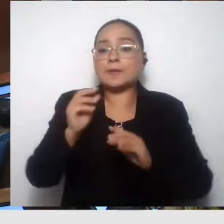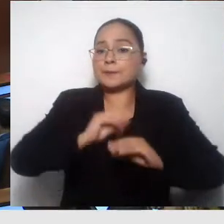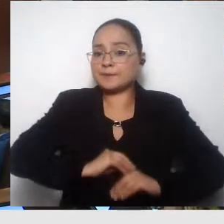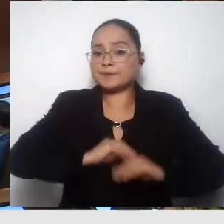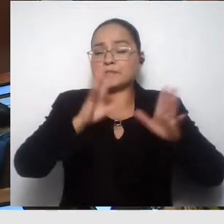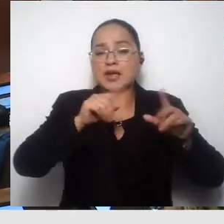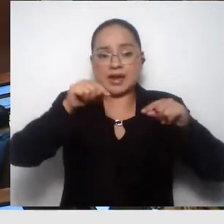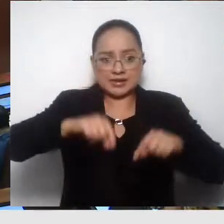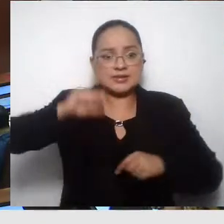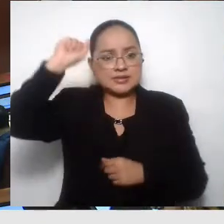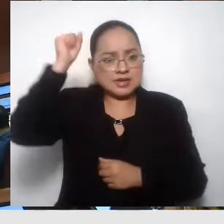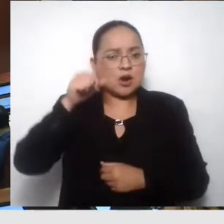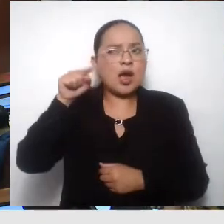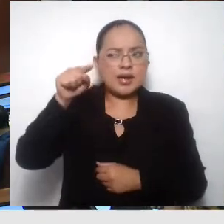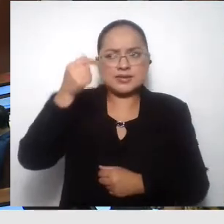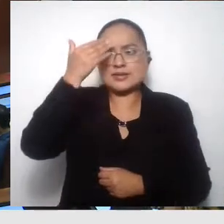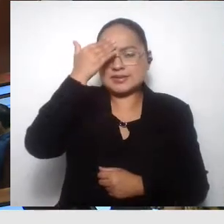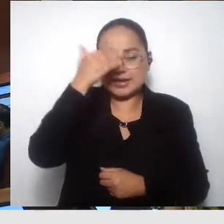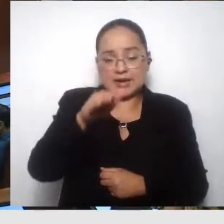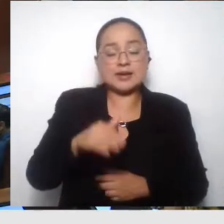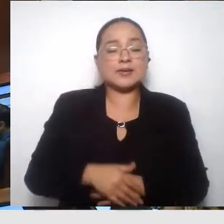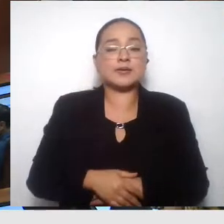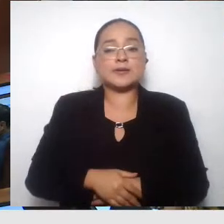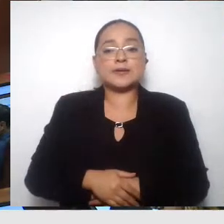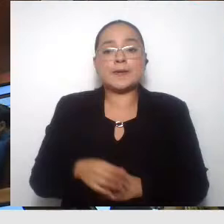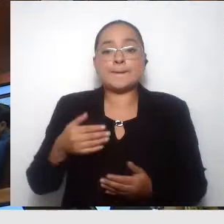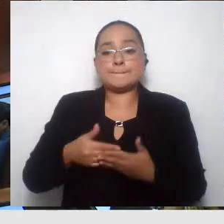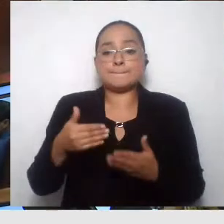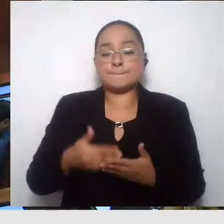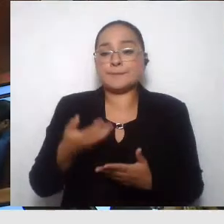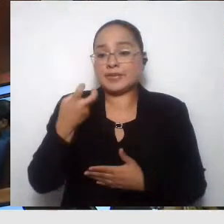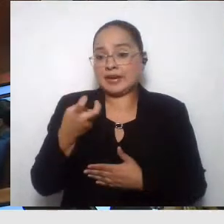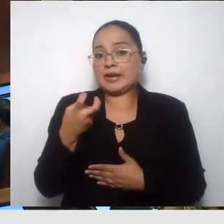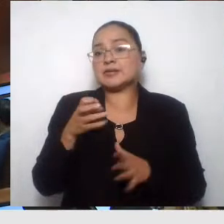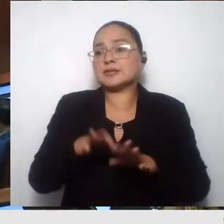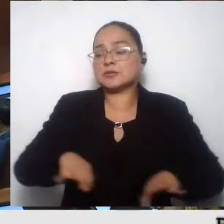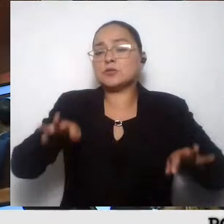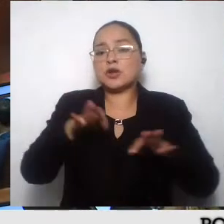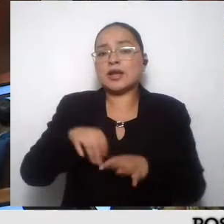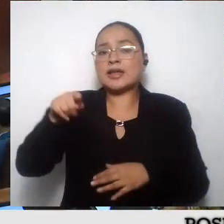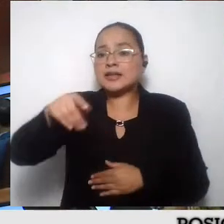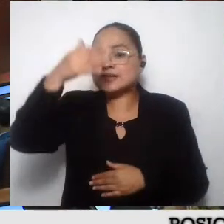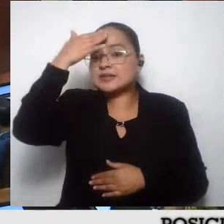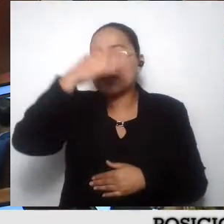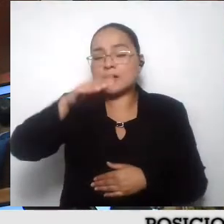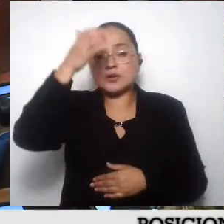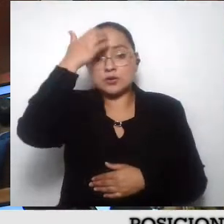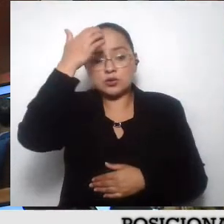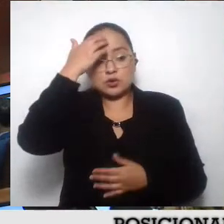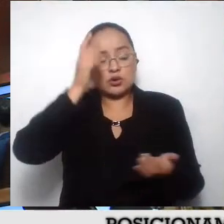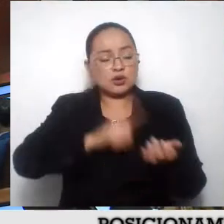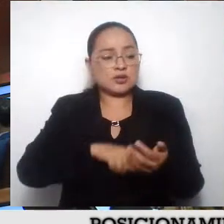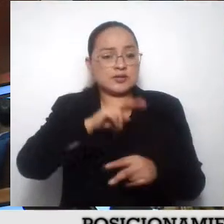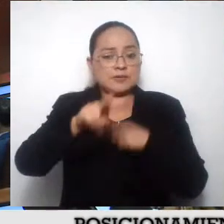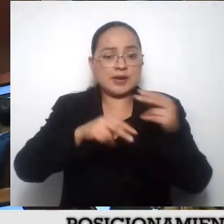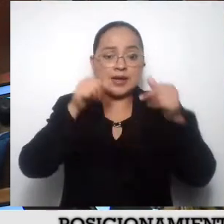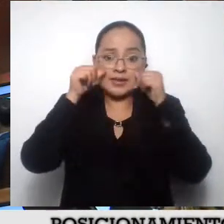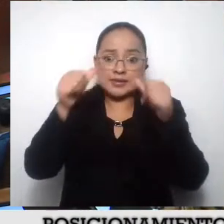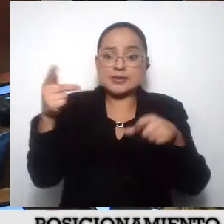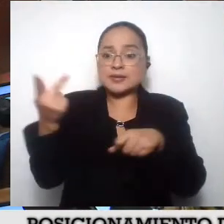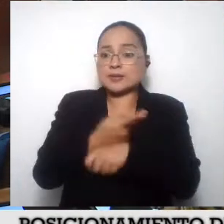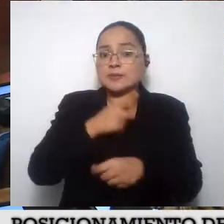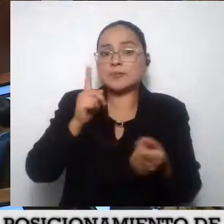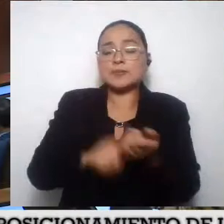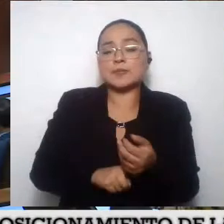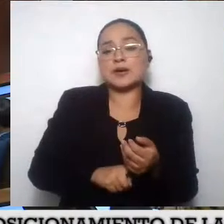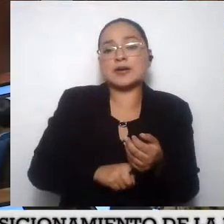Sinaloa. Tenemos esa gran ventaja porque hay sensibilidad para atender las limitaciones que se presentan en el